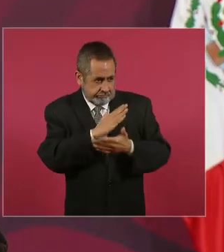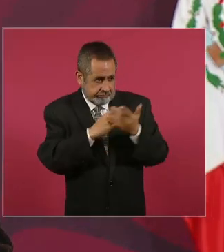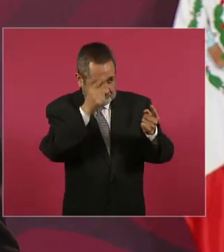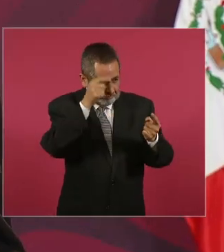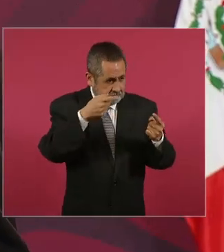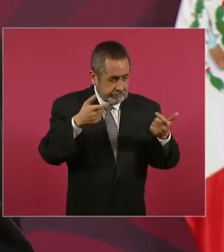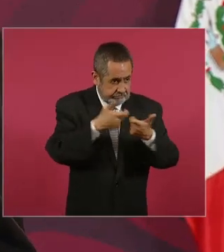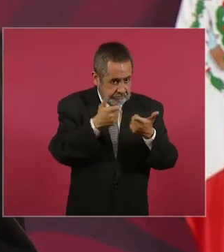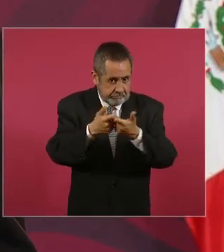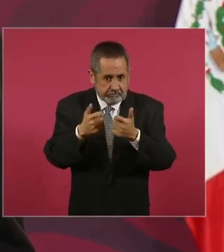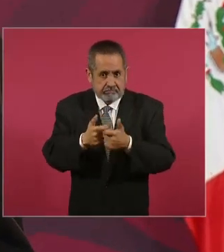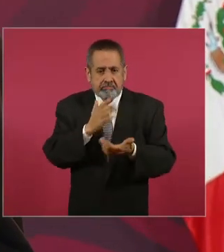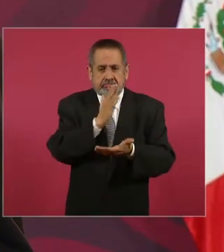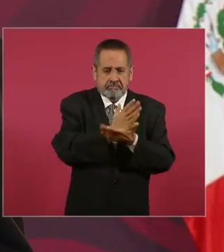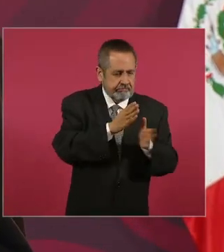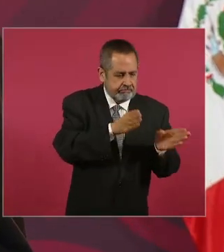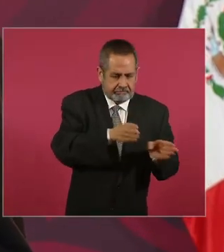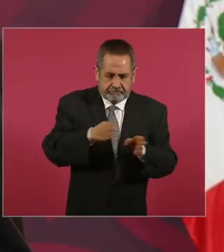acueducto en 10 tramos,